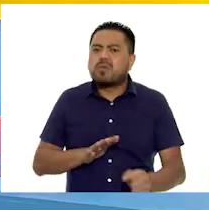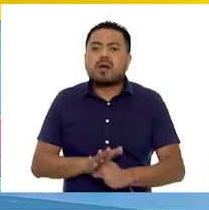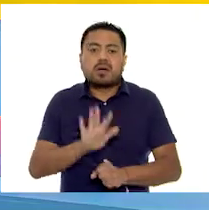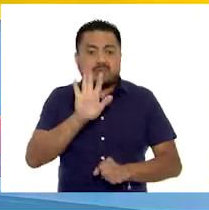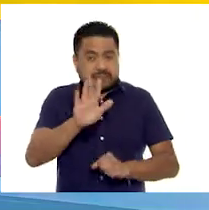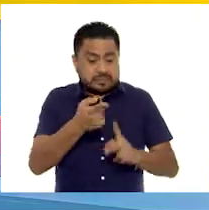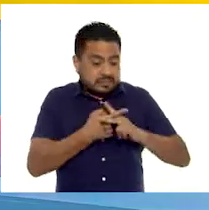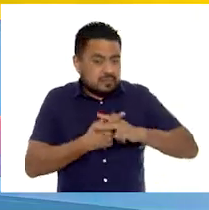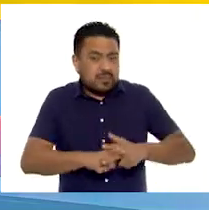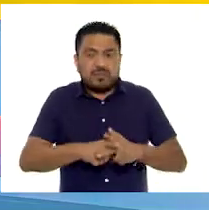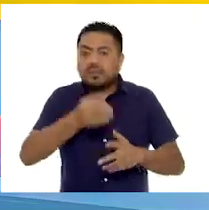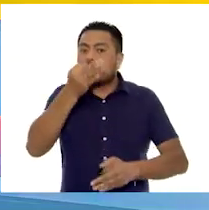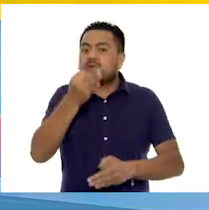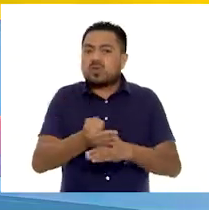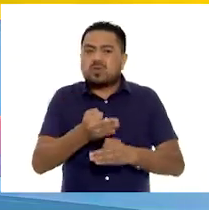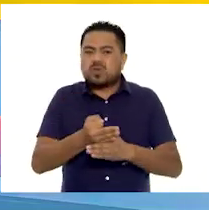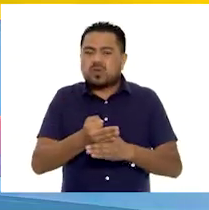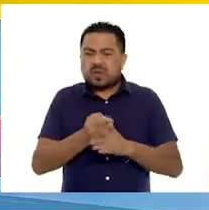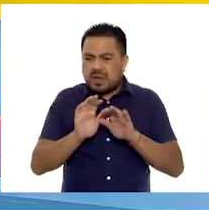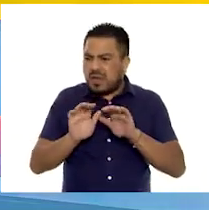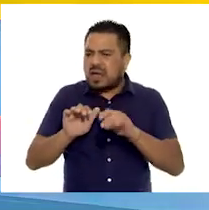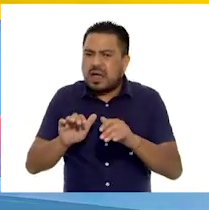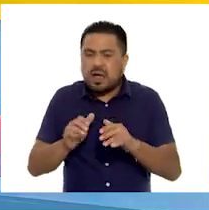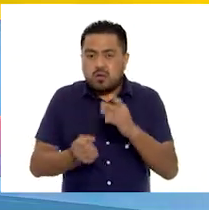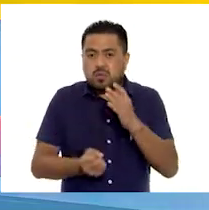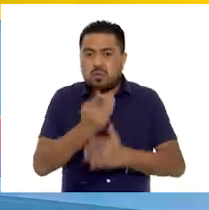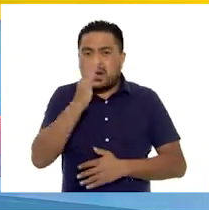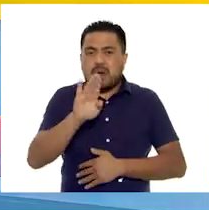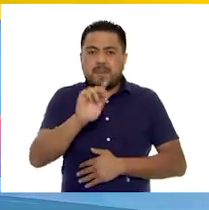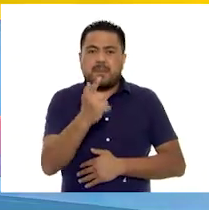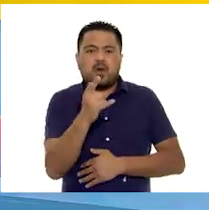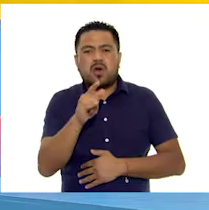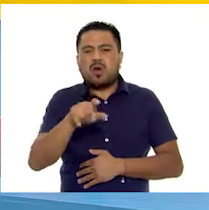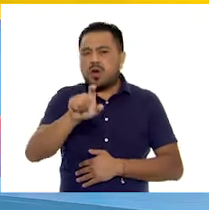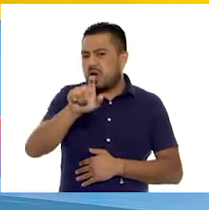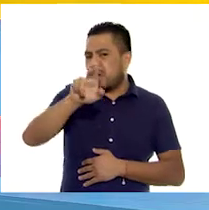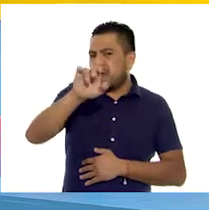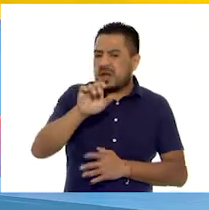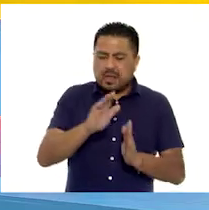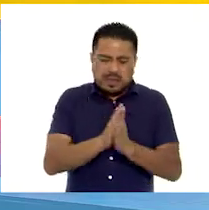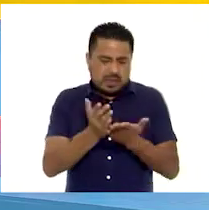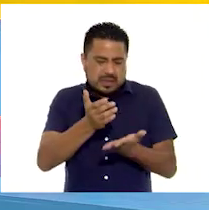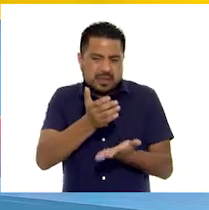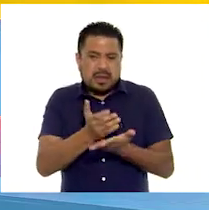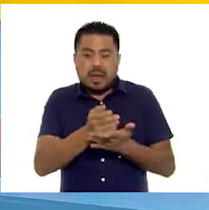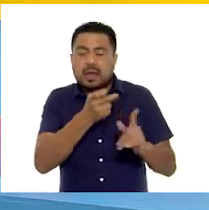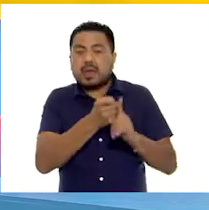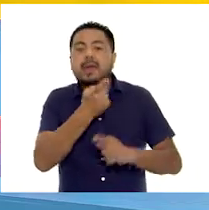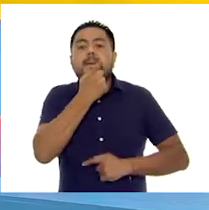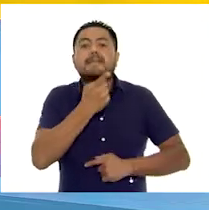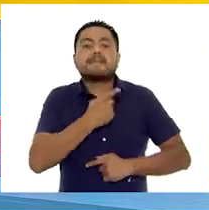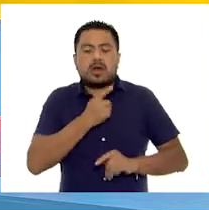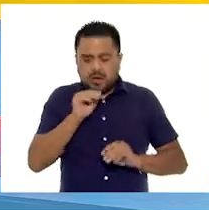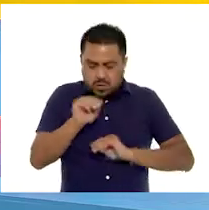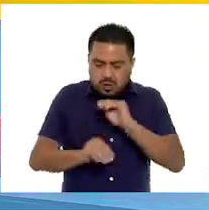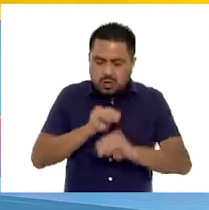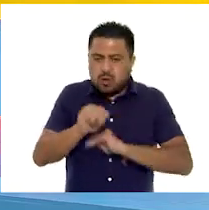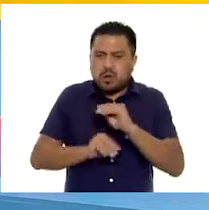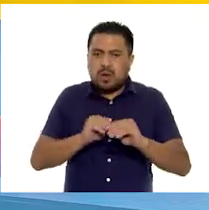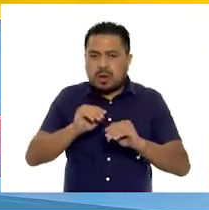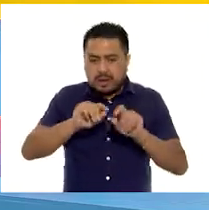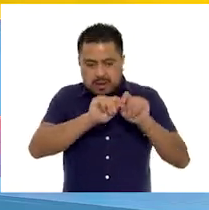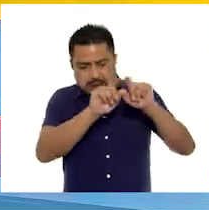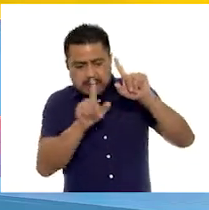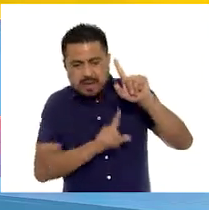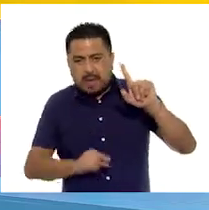empezar hoy os introduciremos en un nuevo bloque de nuestro libro de texto este bloque nos habla de la conformación del estado mexicano